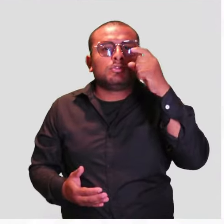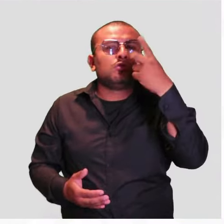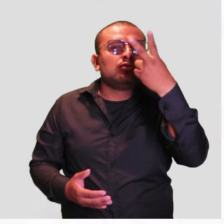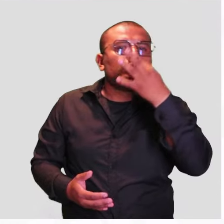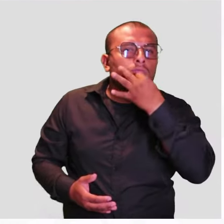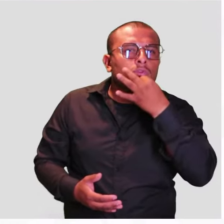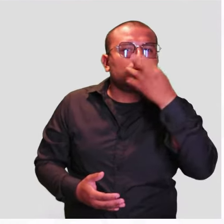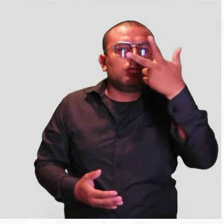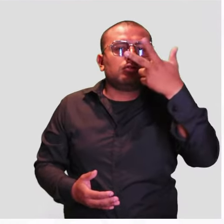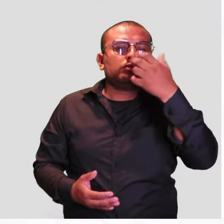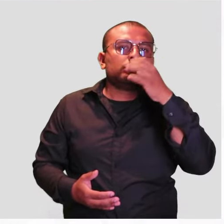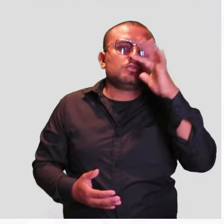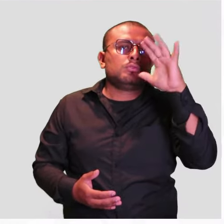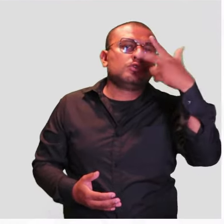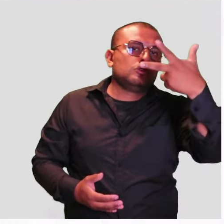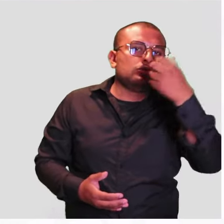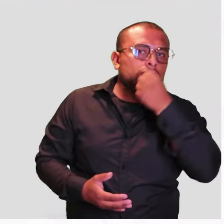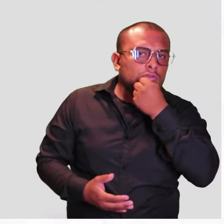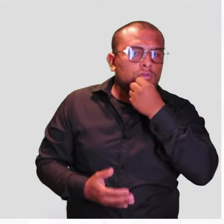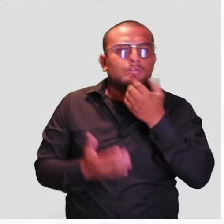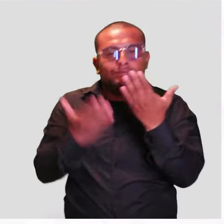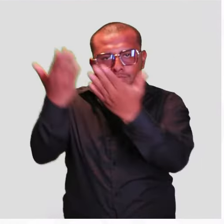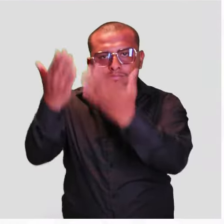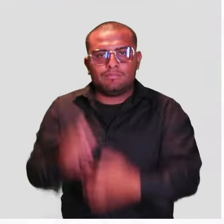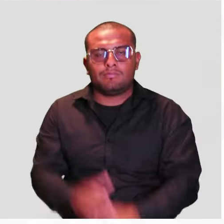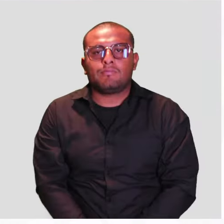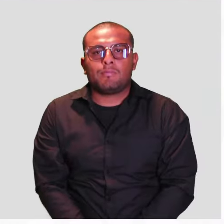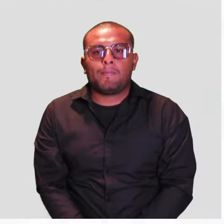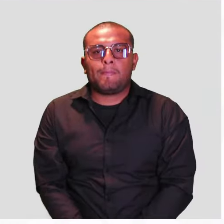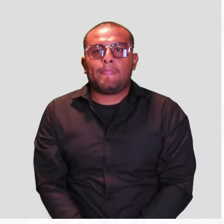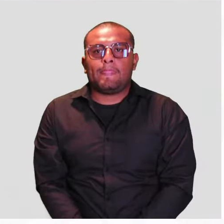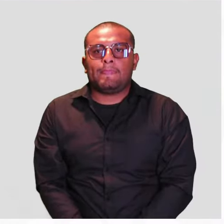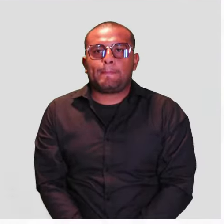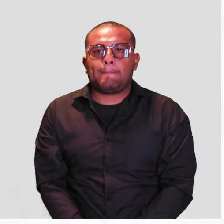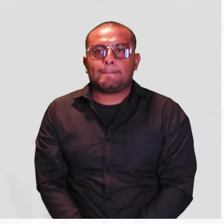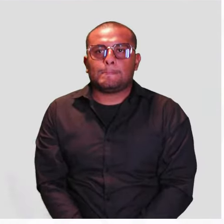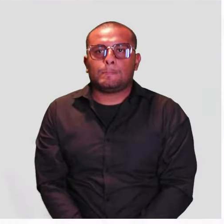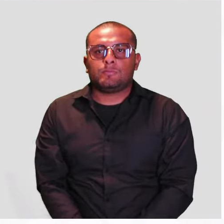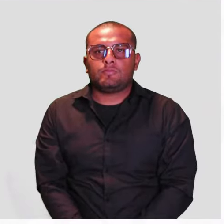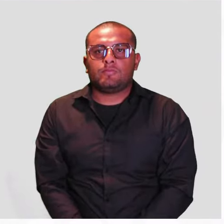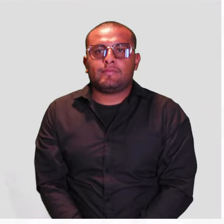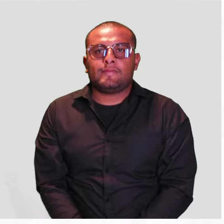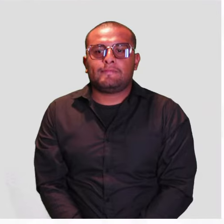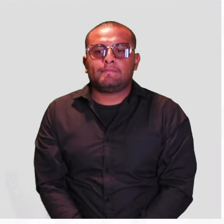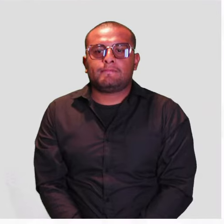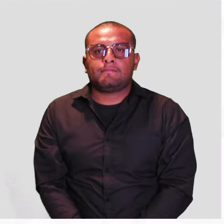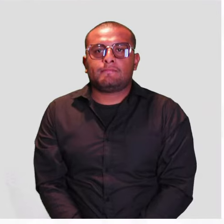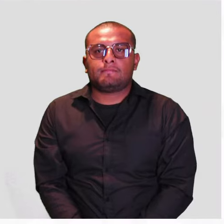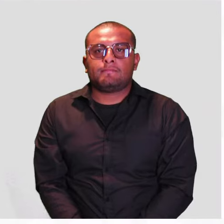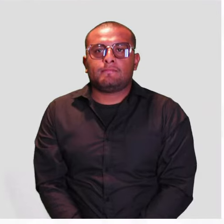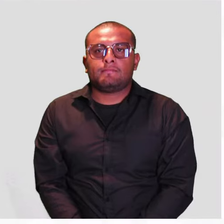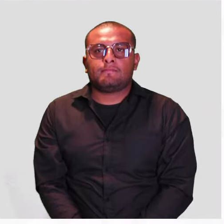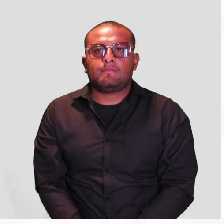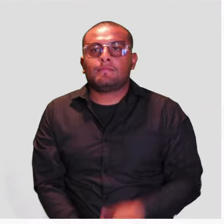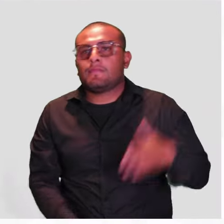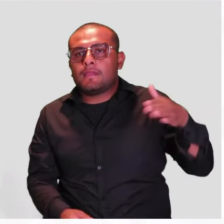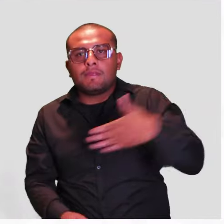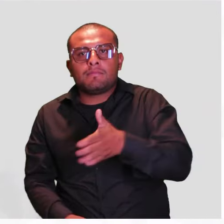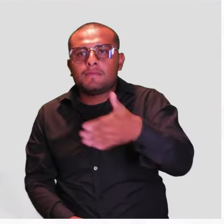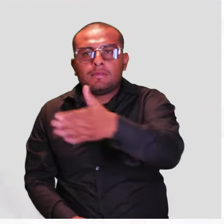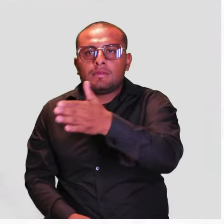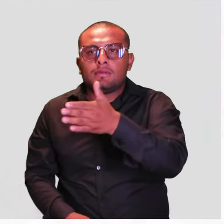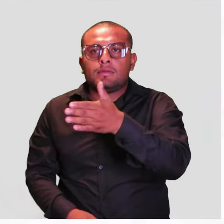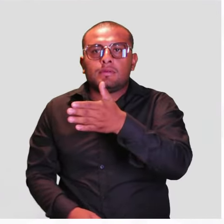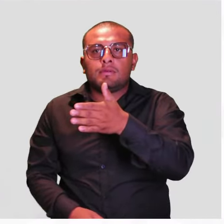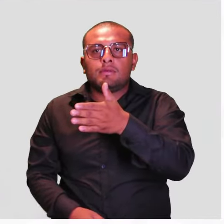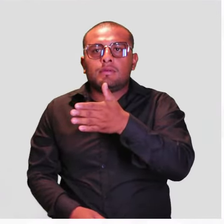1 minuto con 58 segundos de su bolsa de tiempo. Adelante. El pez por su propia boca muere. No tengo que hacer el trabajo sucio a nadie, ni